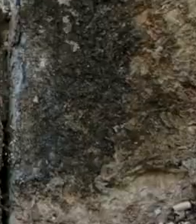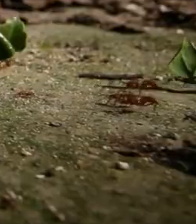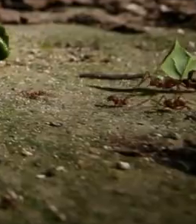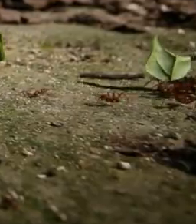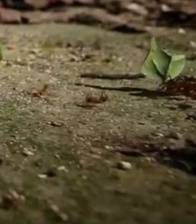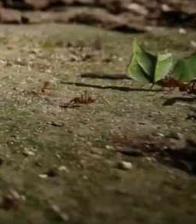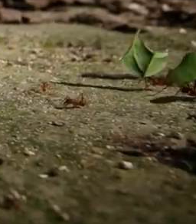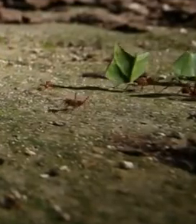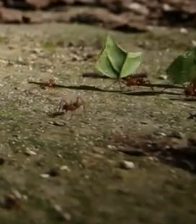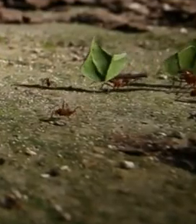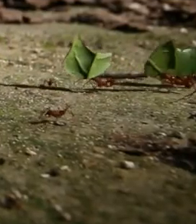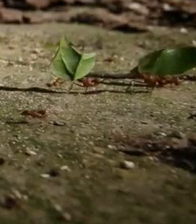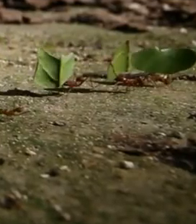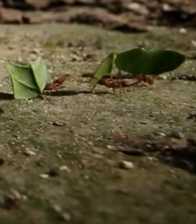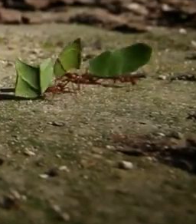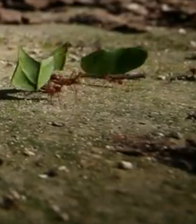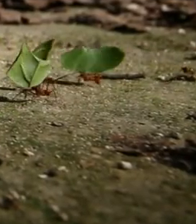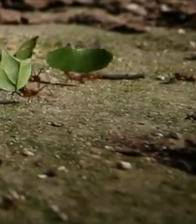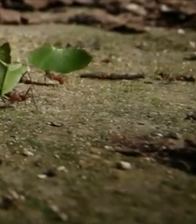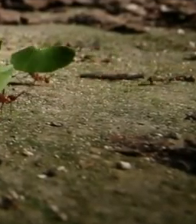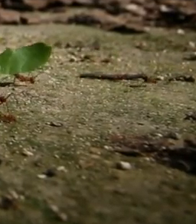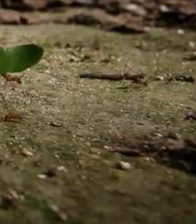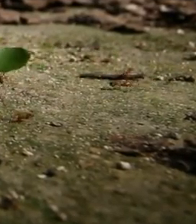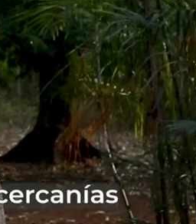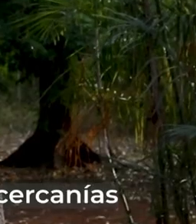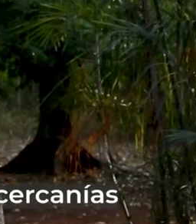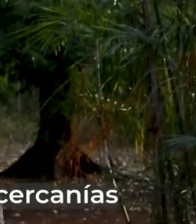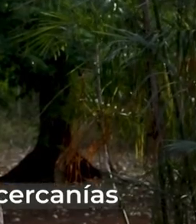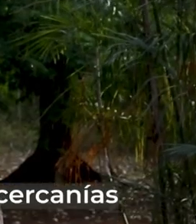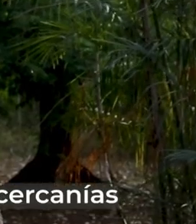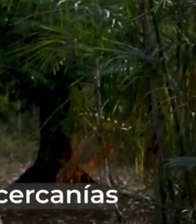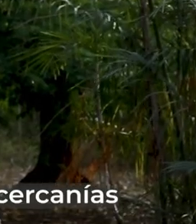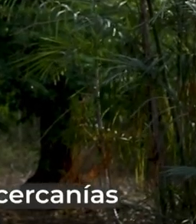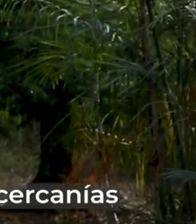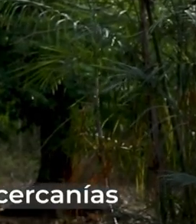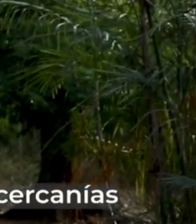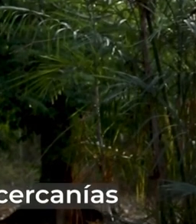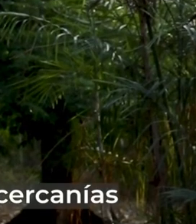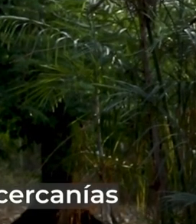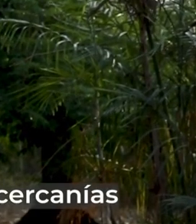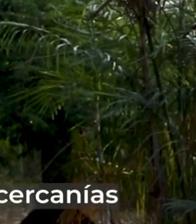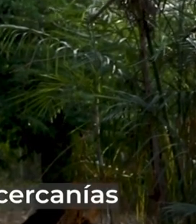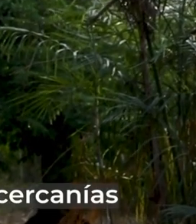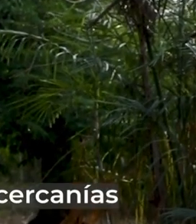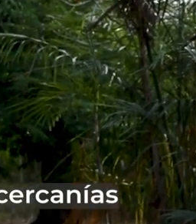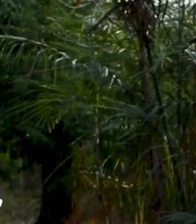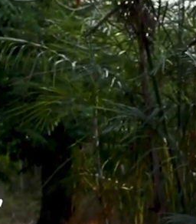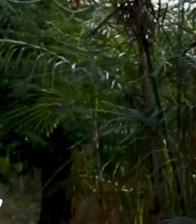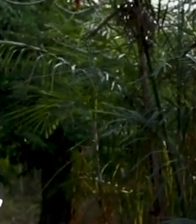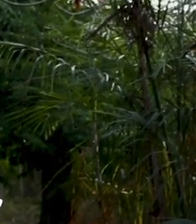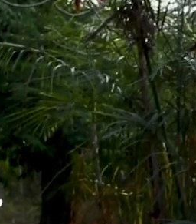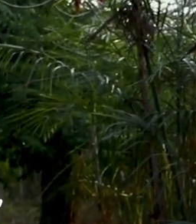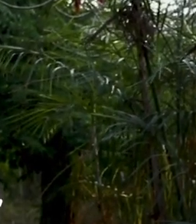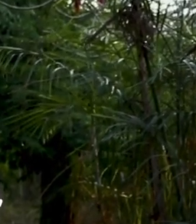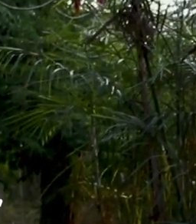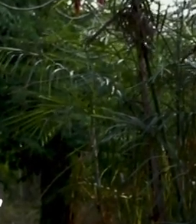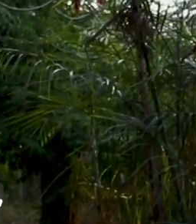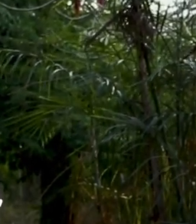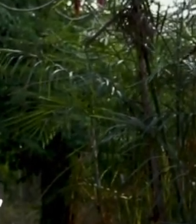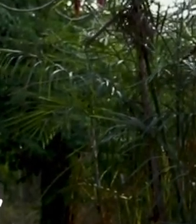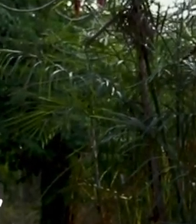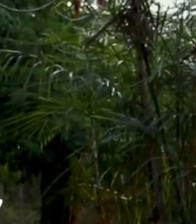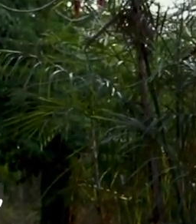arrieras, abundantes en la región. Sus primeros pobladores se asentaron en las cercanías del sitio que